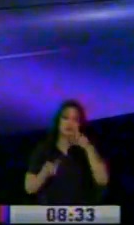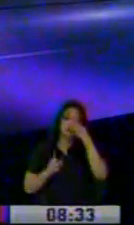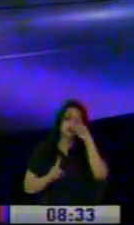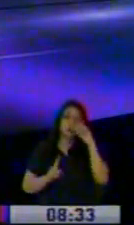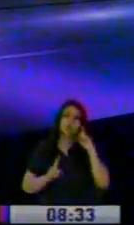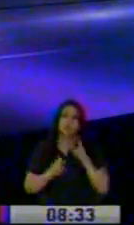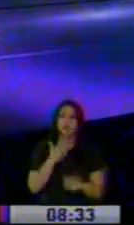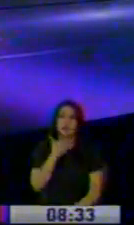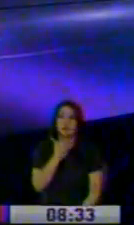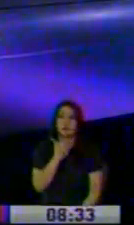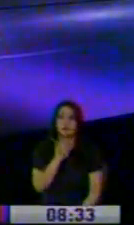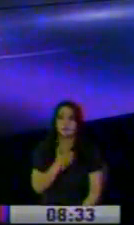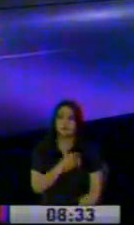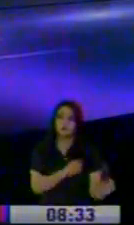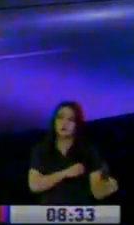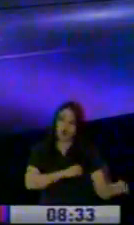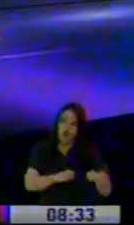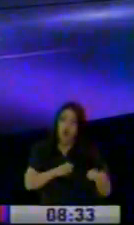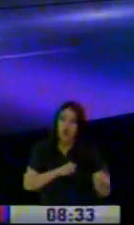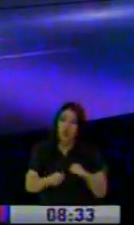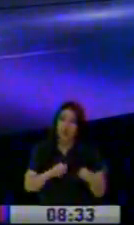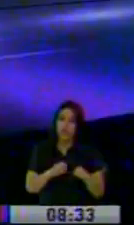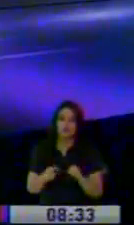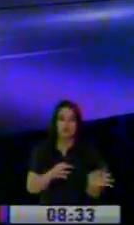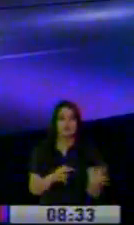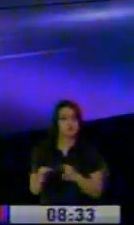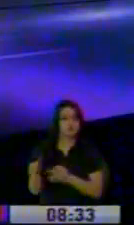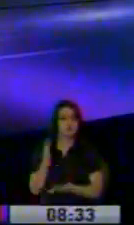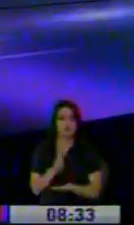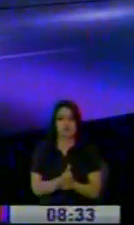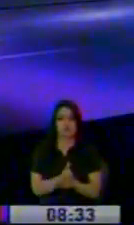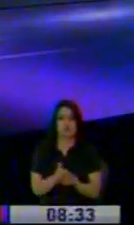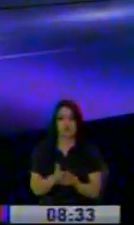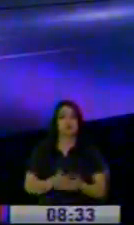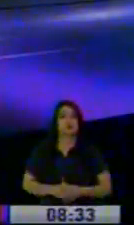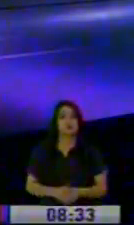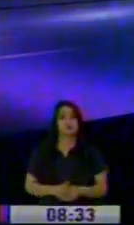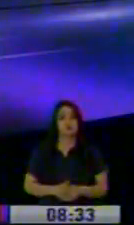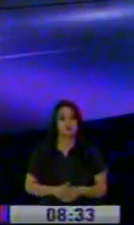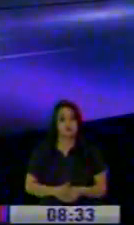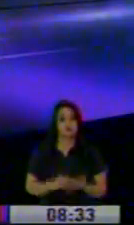quitarnos esa burocracia que a ratos nos inunda. Ali, querida, tiempo para ir contigo.